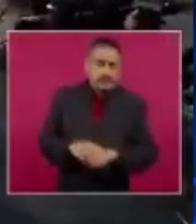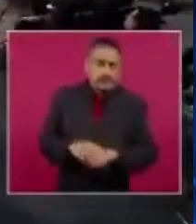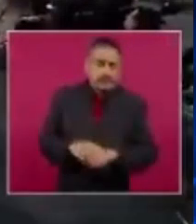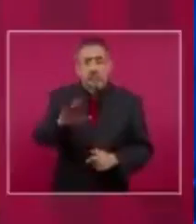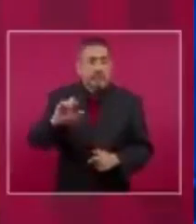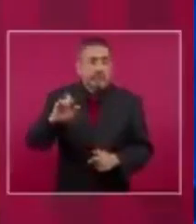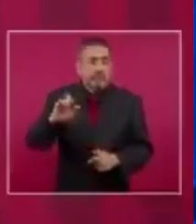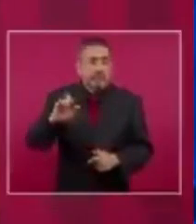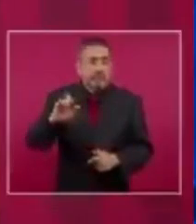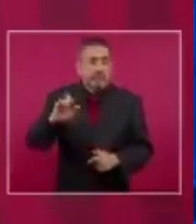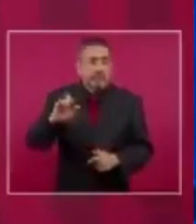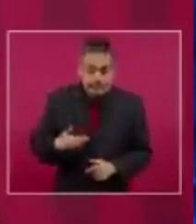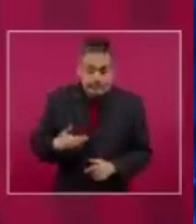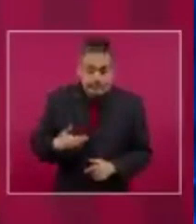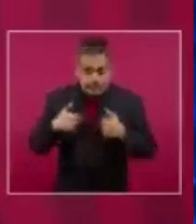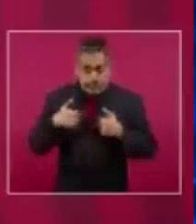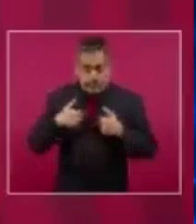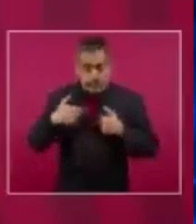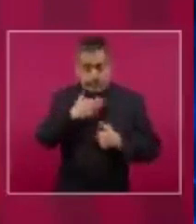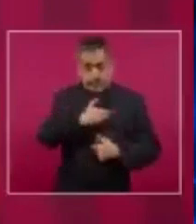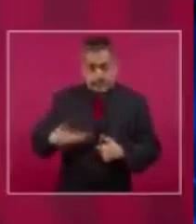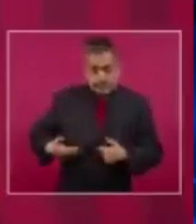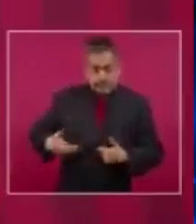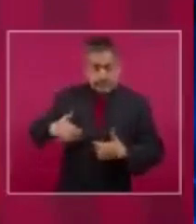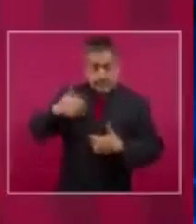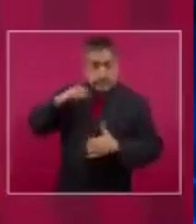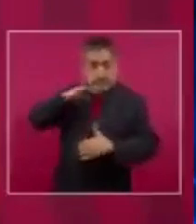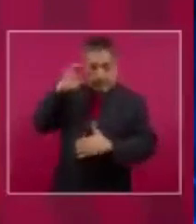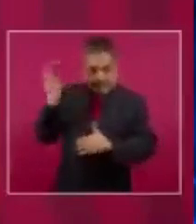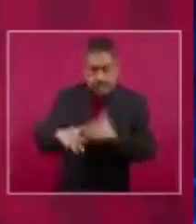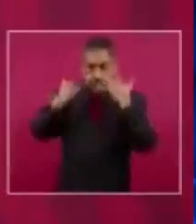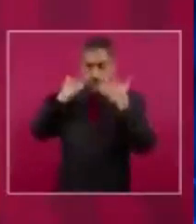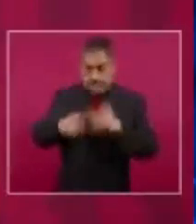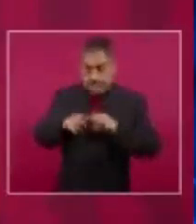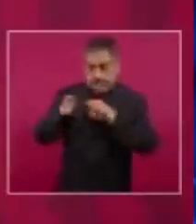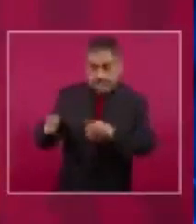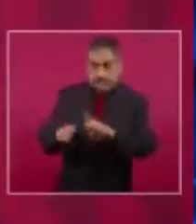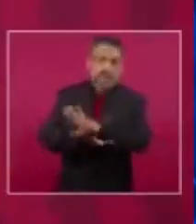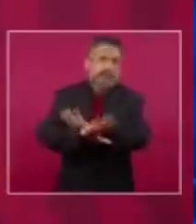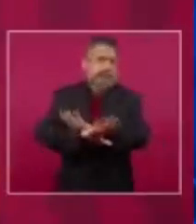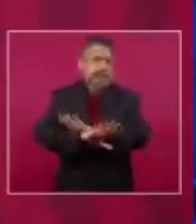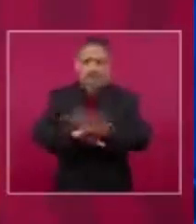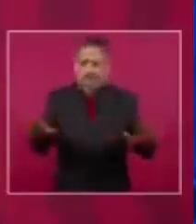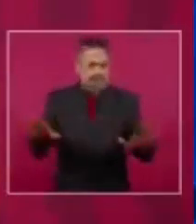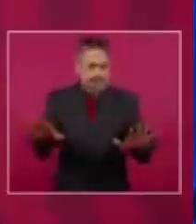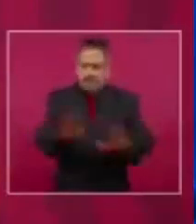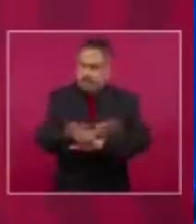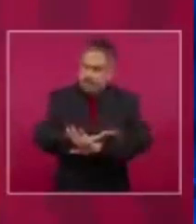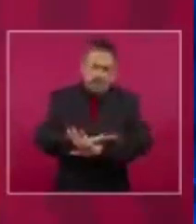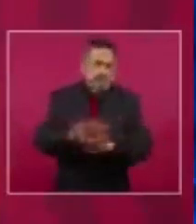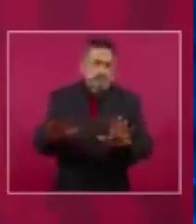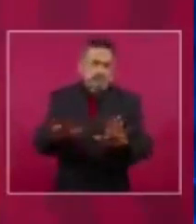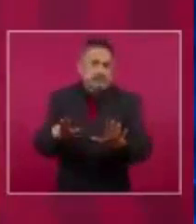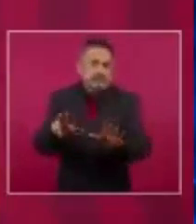no. Así categórico. Yo me retiro